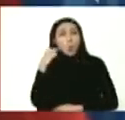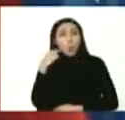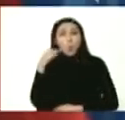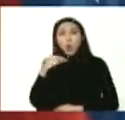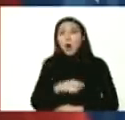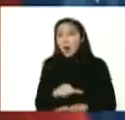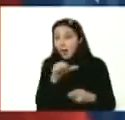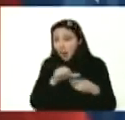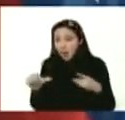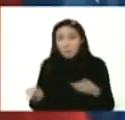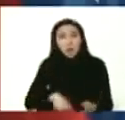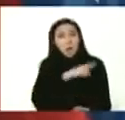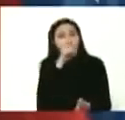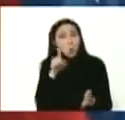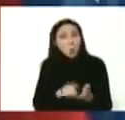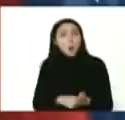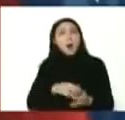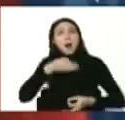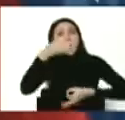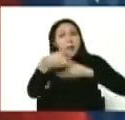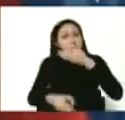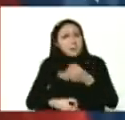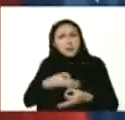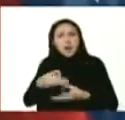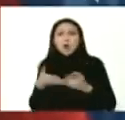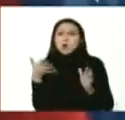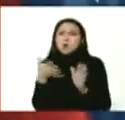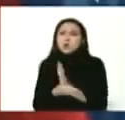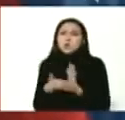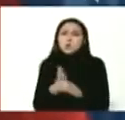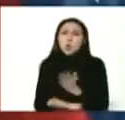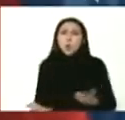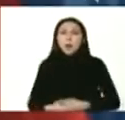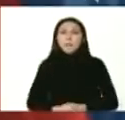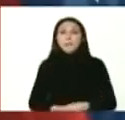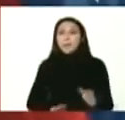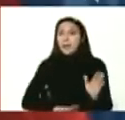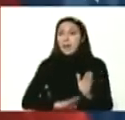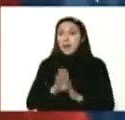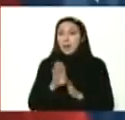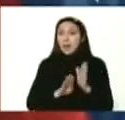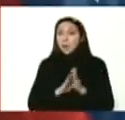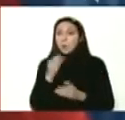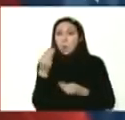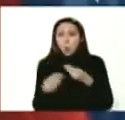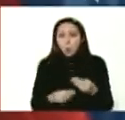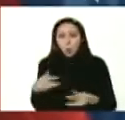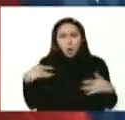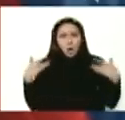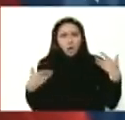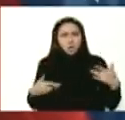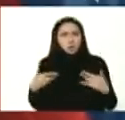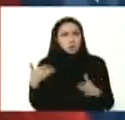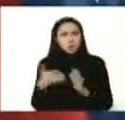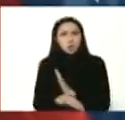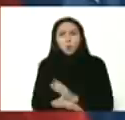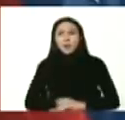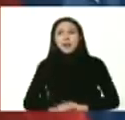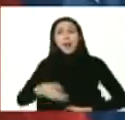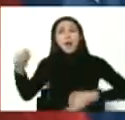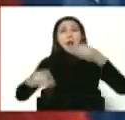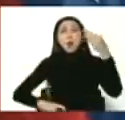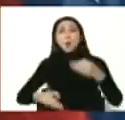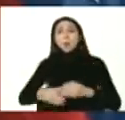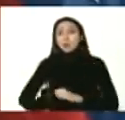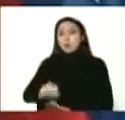semanalmente, explicará parte de el desarrollo de nuestras acciones en pro de la justicia y los